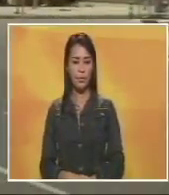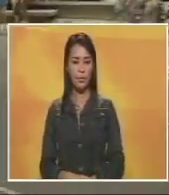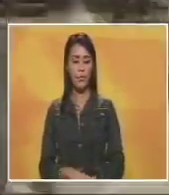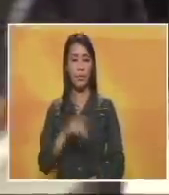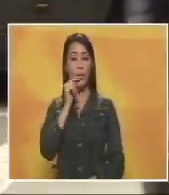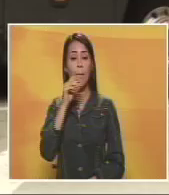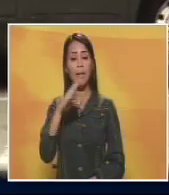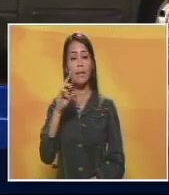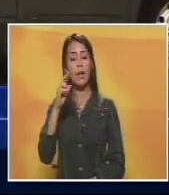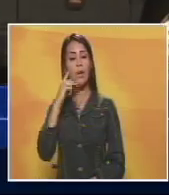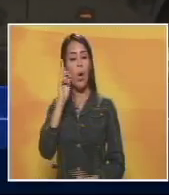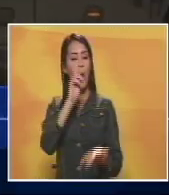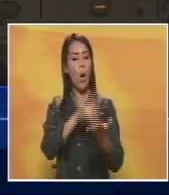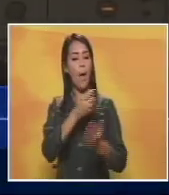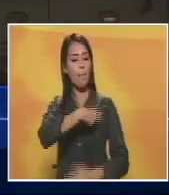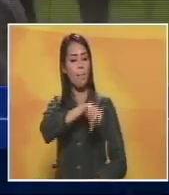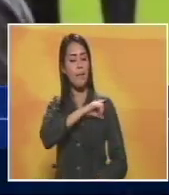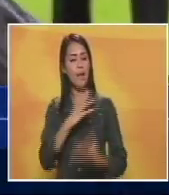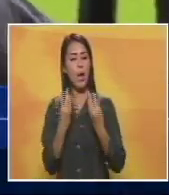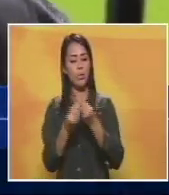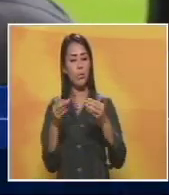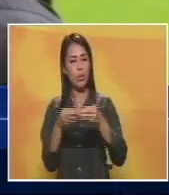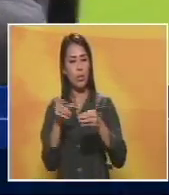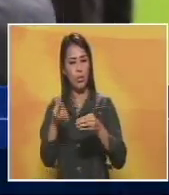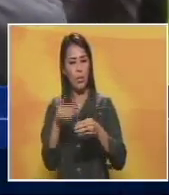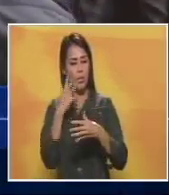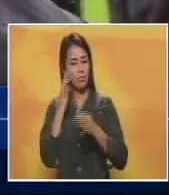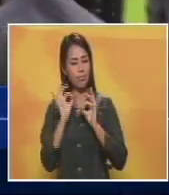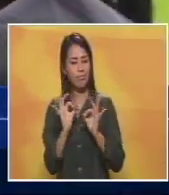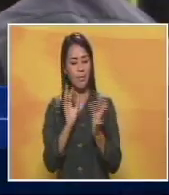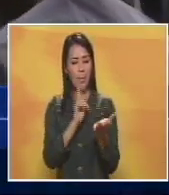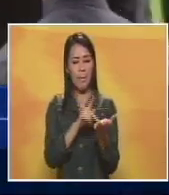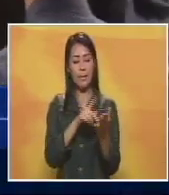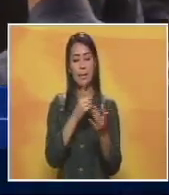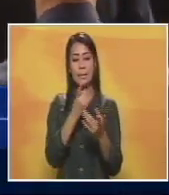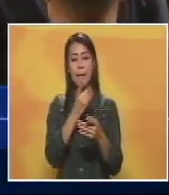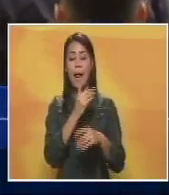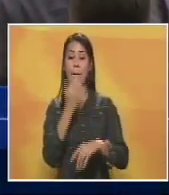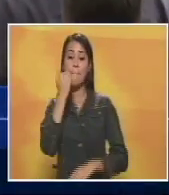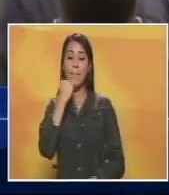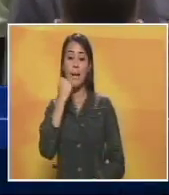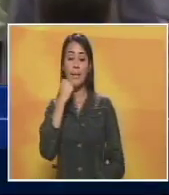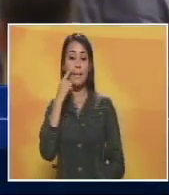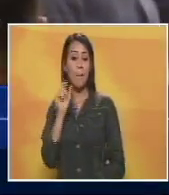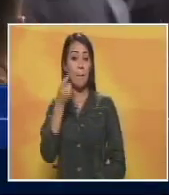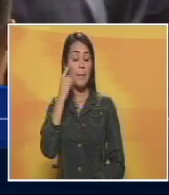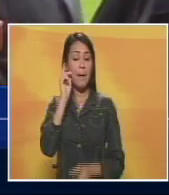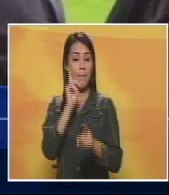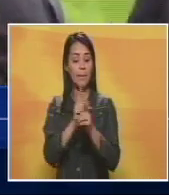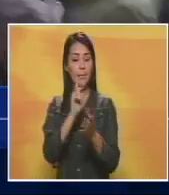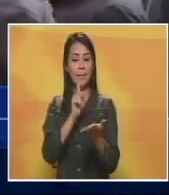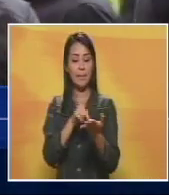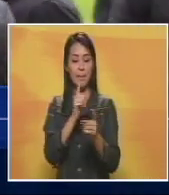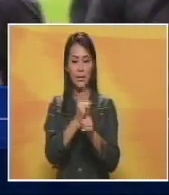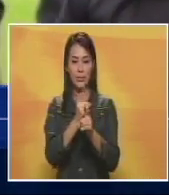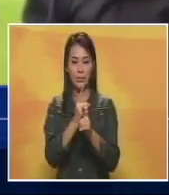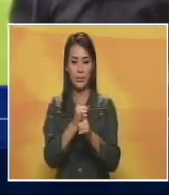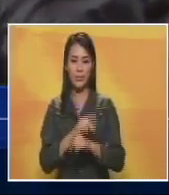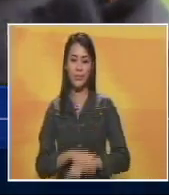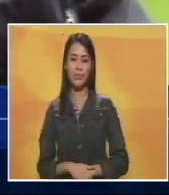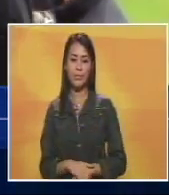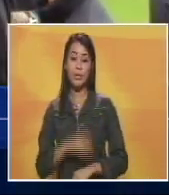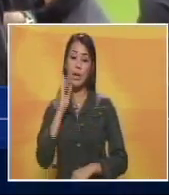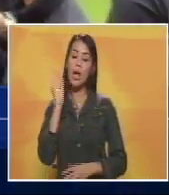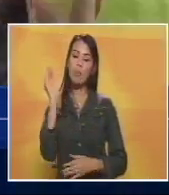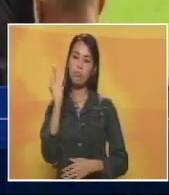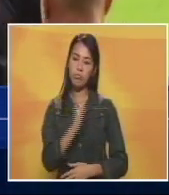Cristiano Ronaldo vuelve a España, lo hará junto a la Juventus de Turín para medirse al Valencia. Es el primer enfrentamiento entre ambos equipos en la competición y representa el